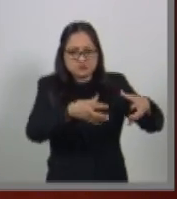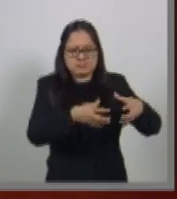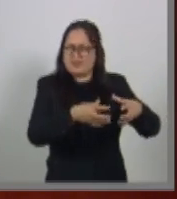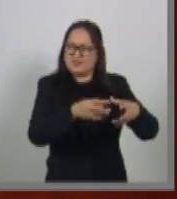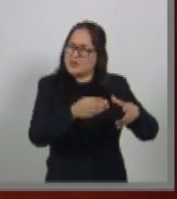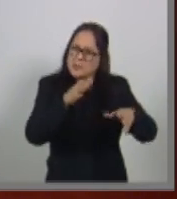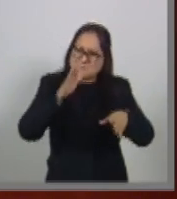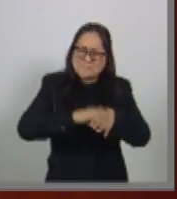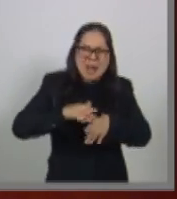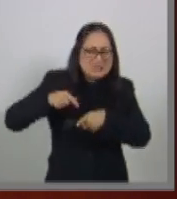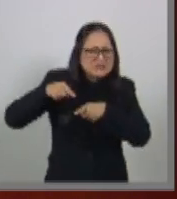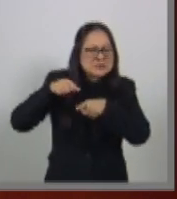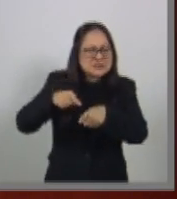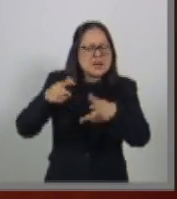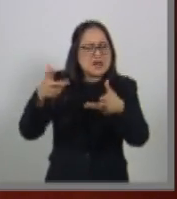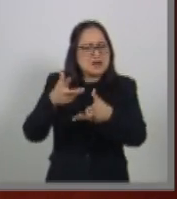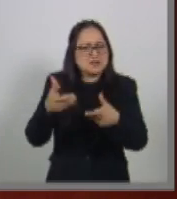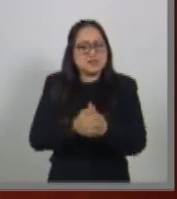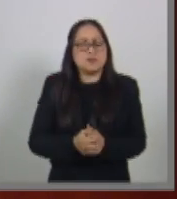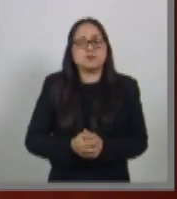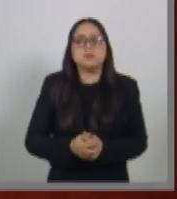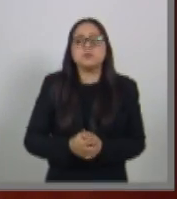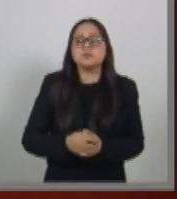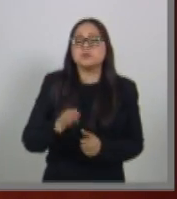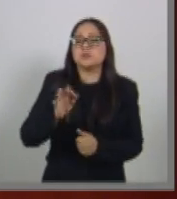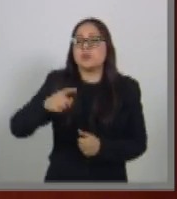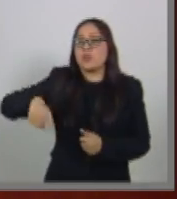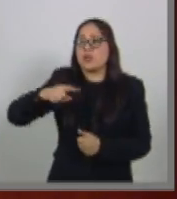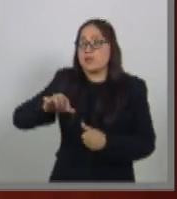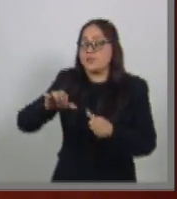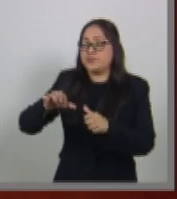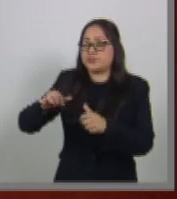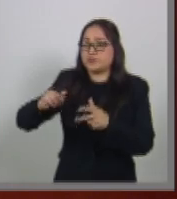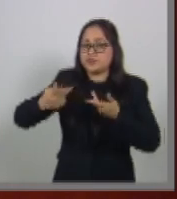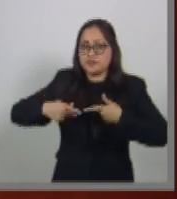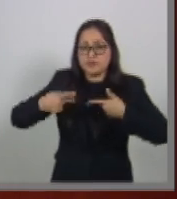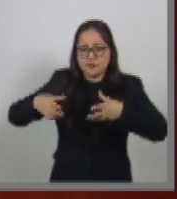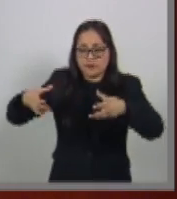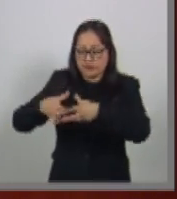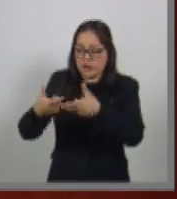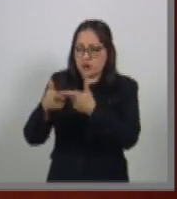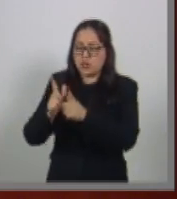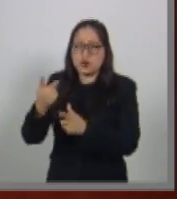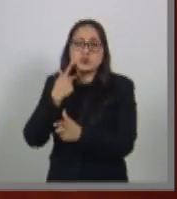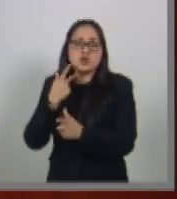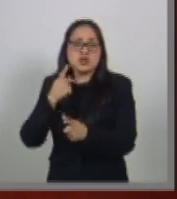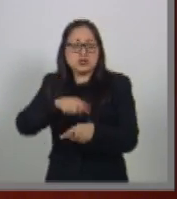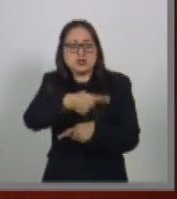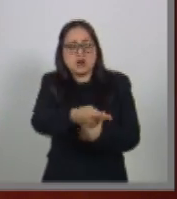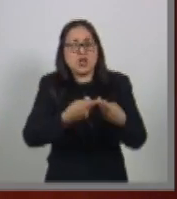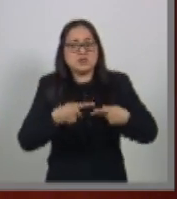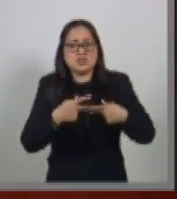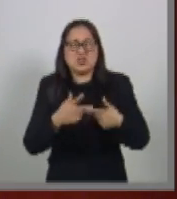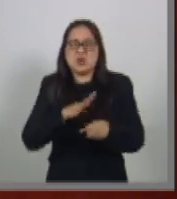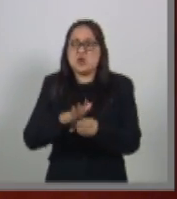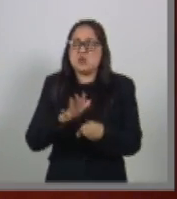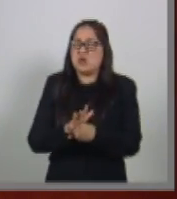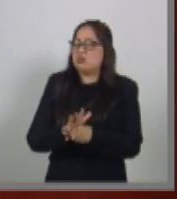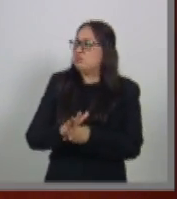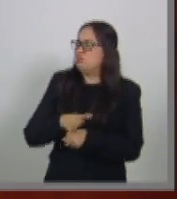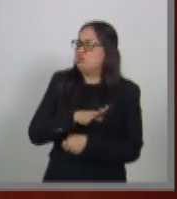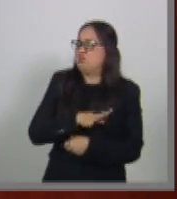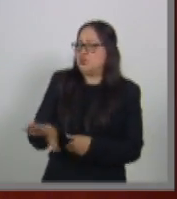en la que las instituciones y partidos políticos han perdido legitimidad frente a la ciudadanía, este tipo